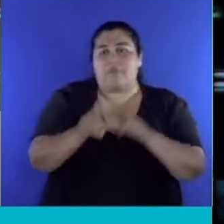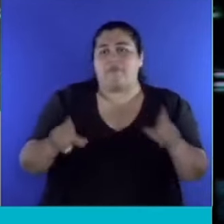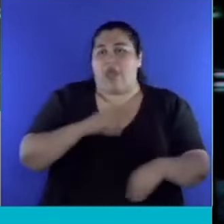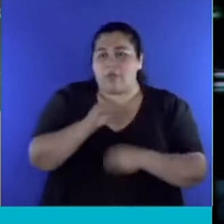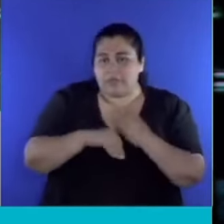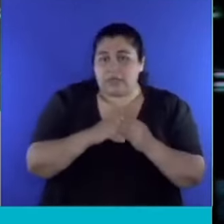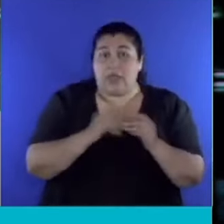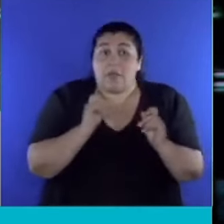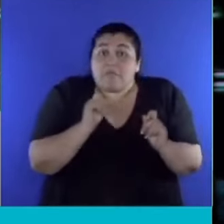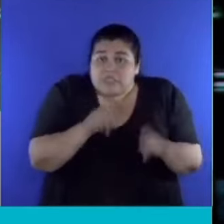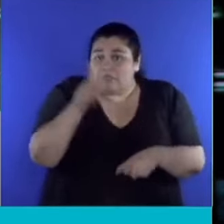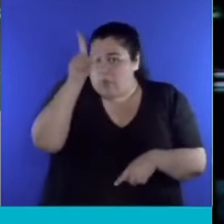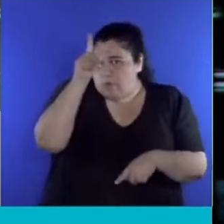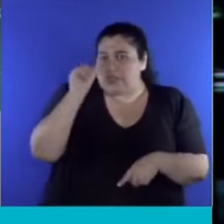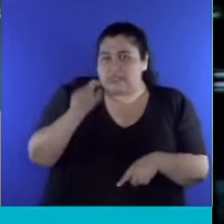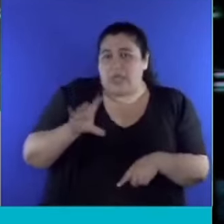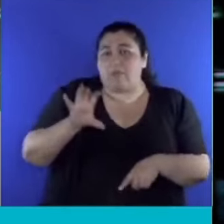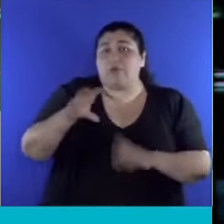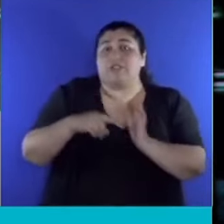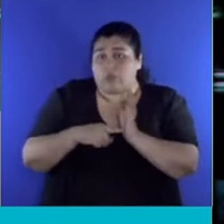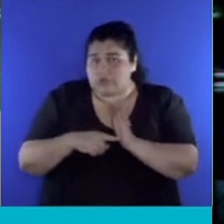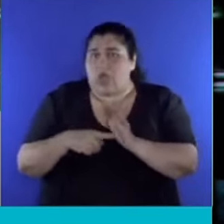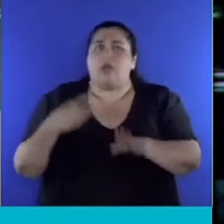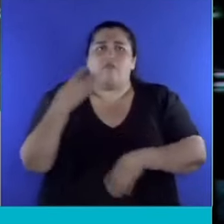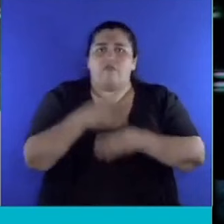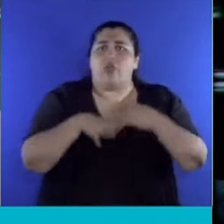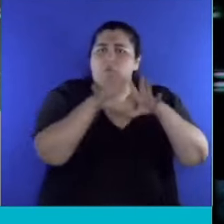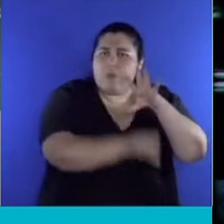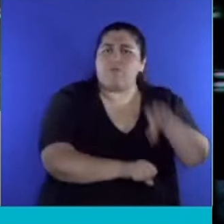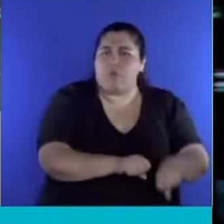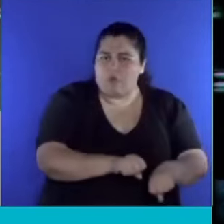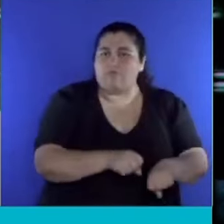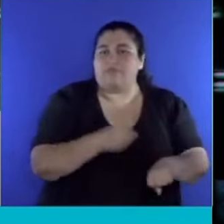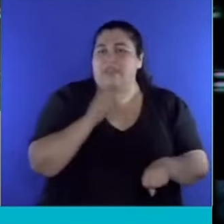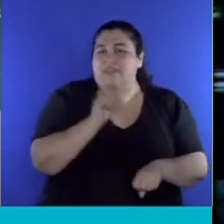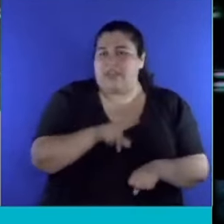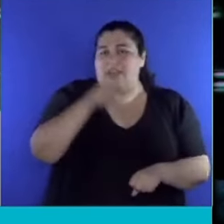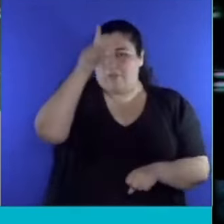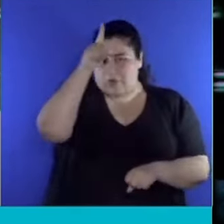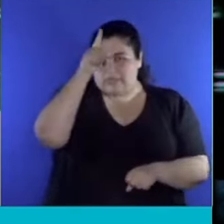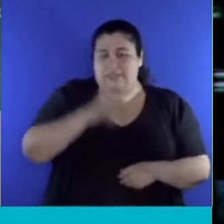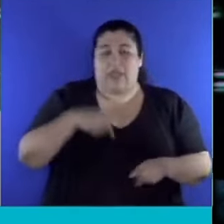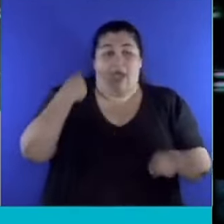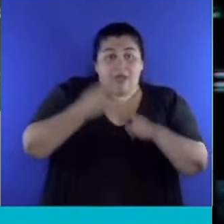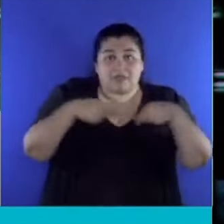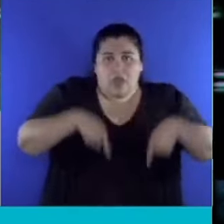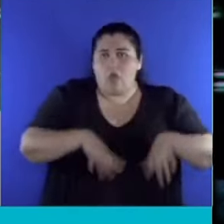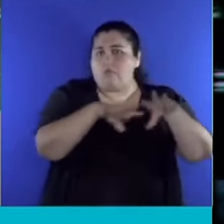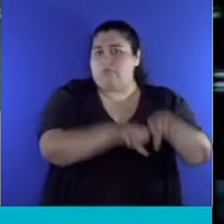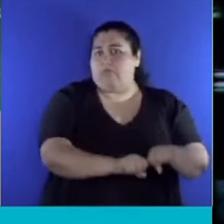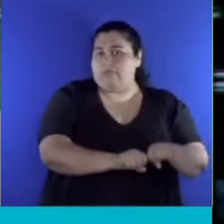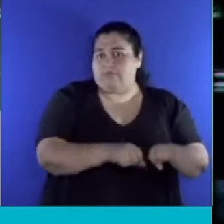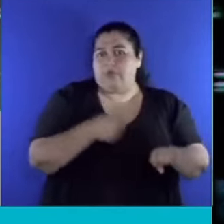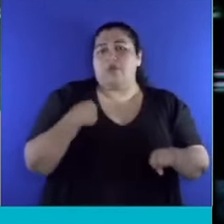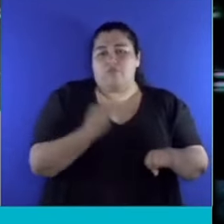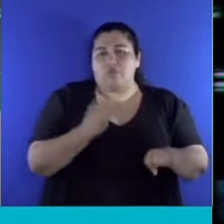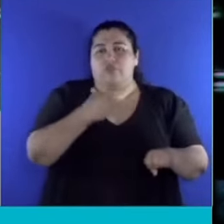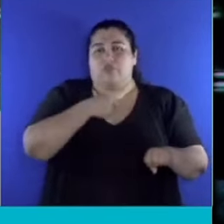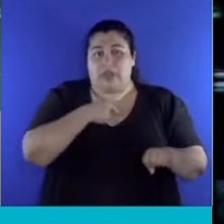por la propia policía de la bonaerense y por familiares de la policía bonaerense hasta el día de hoy por eso queremos